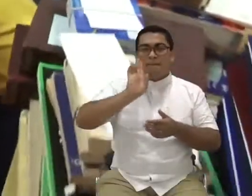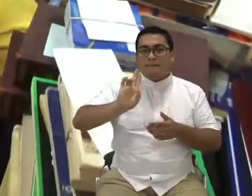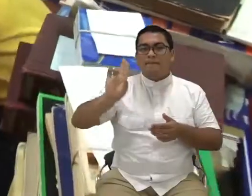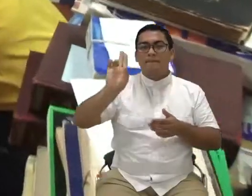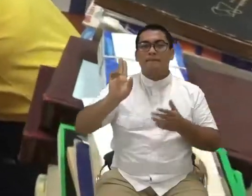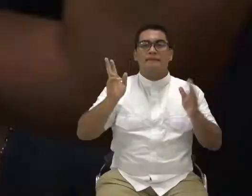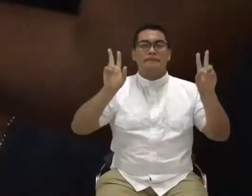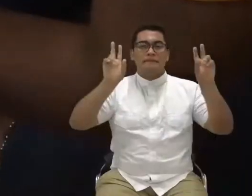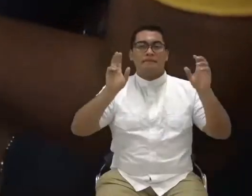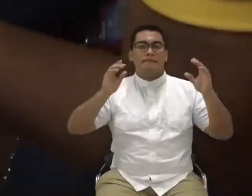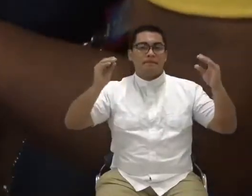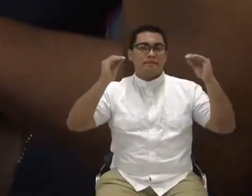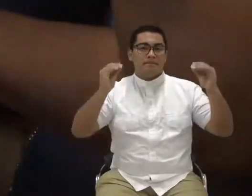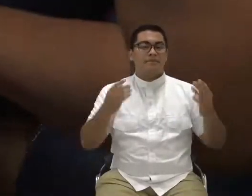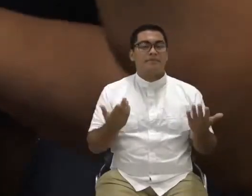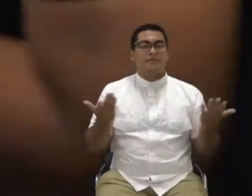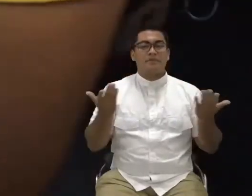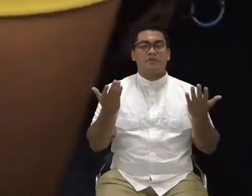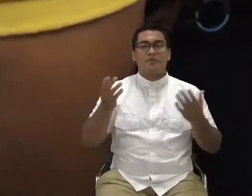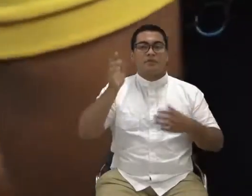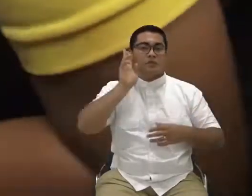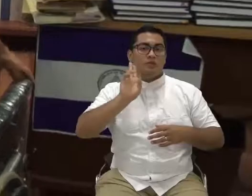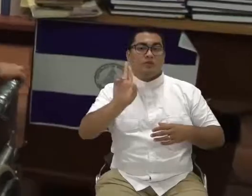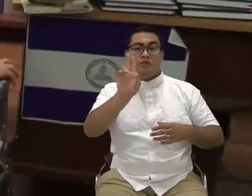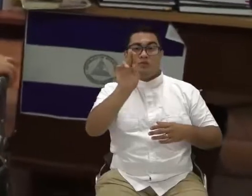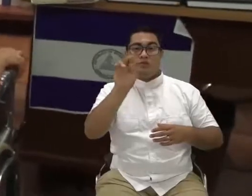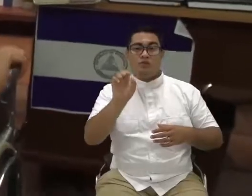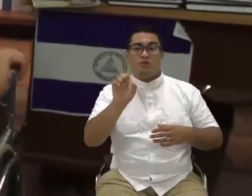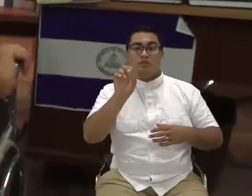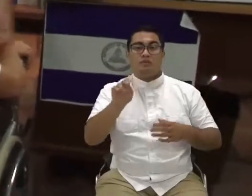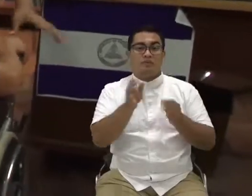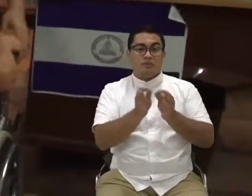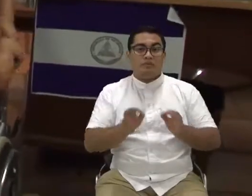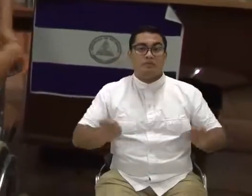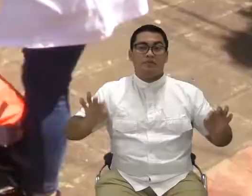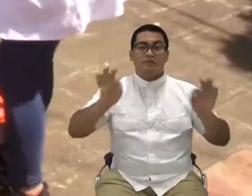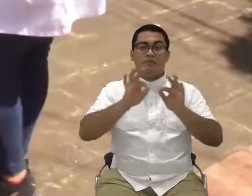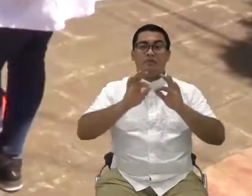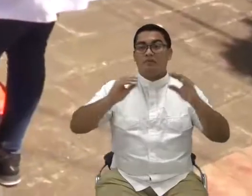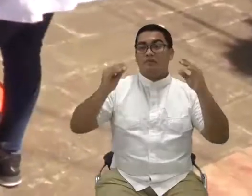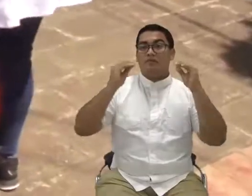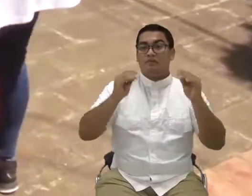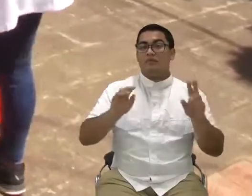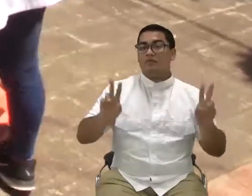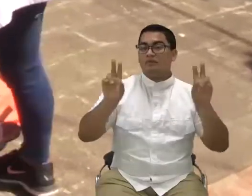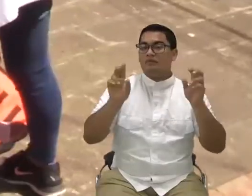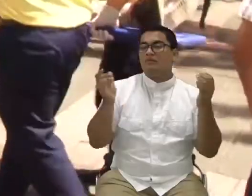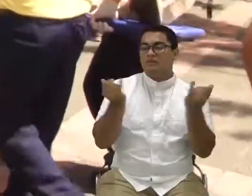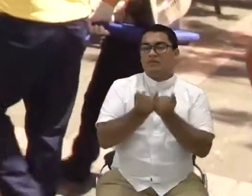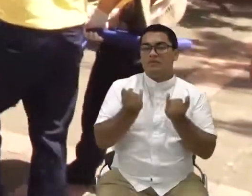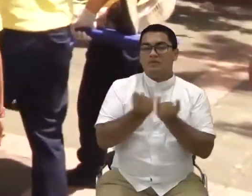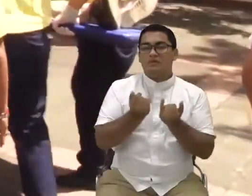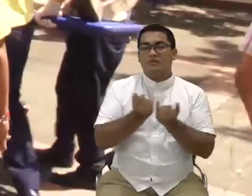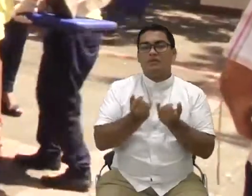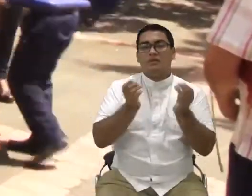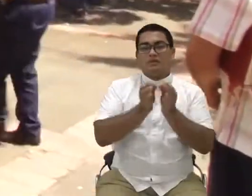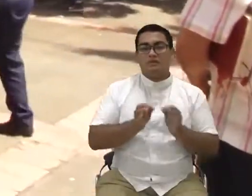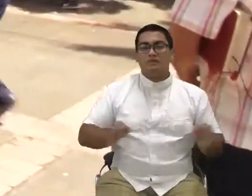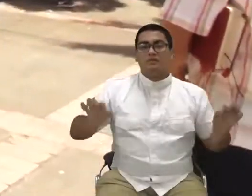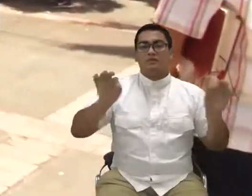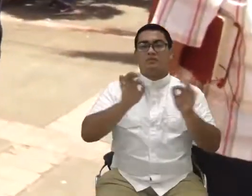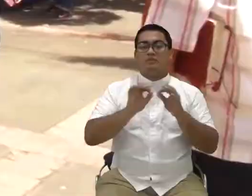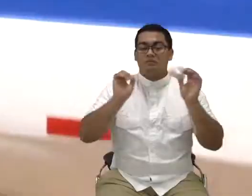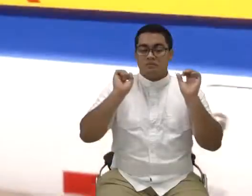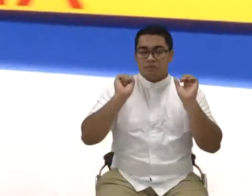superior ha sido un papel fundamental en la UNAM, partiendo de esa educación integral y continua en el tema, como parte de los componentes